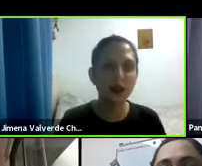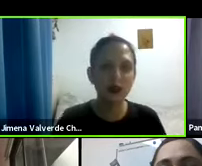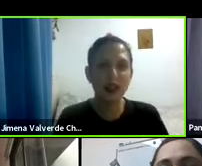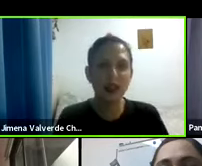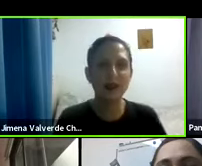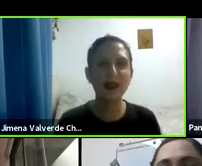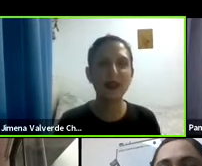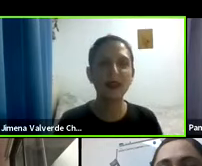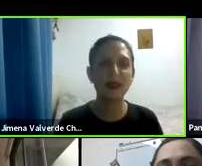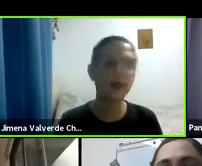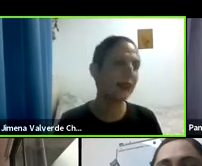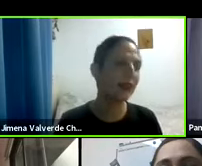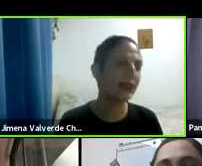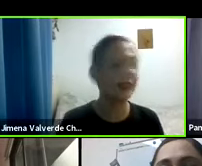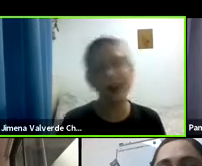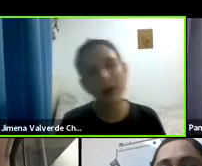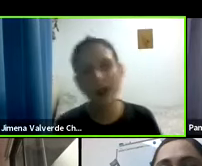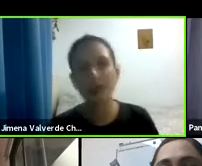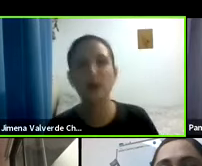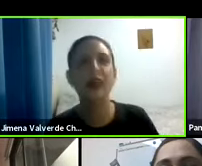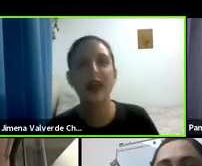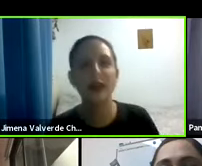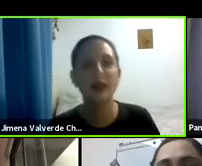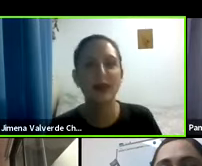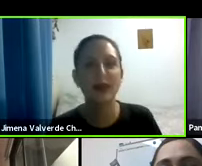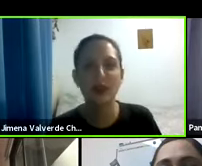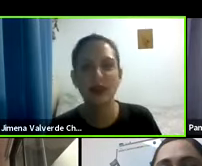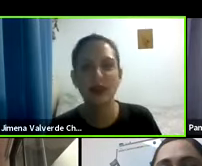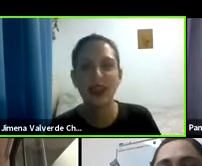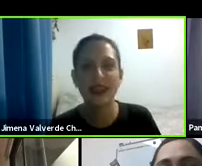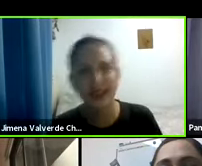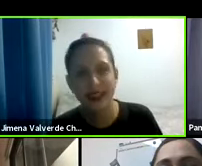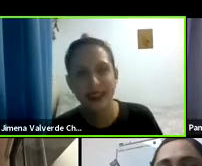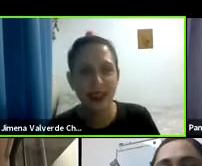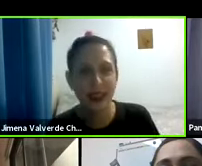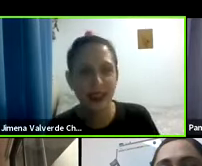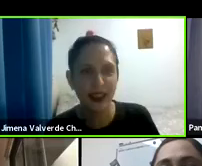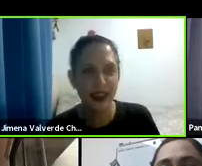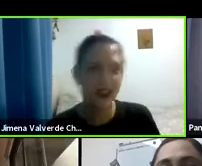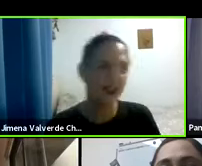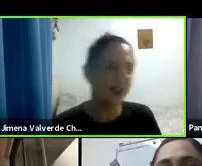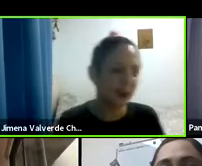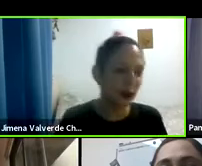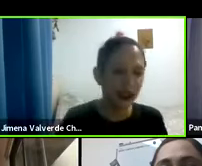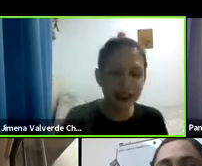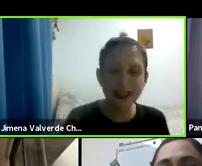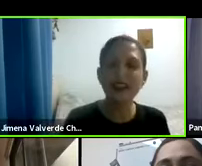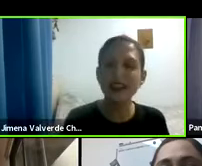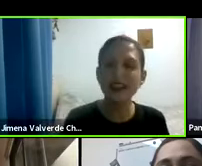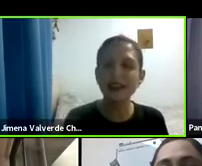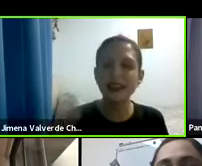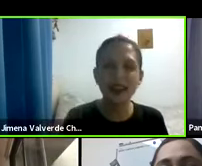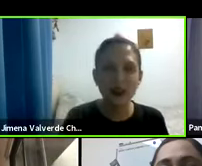razón socialmente necesitamos de la sociedad pero también la sociedad hace que se nos hagan cicatrices y daños y